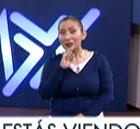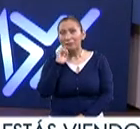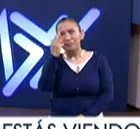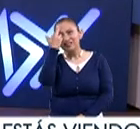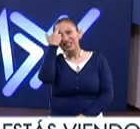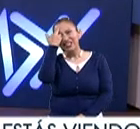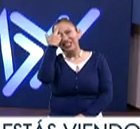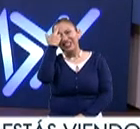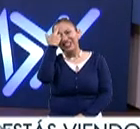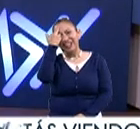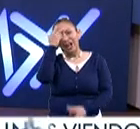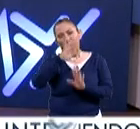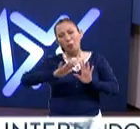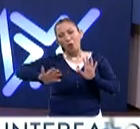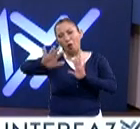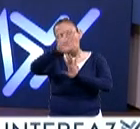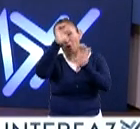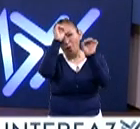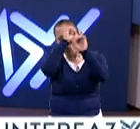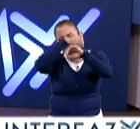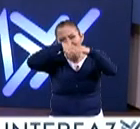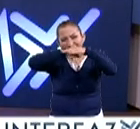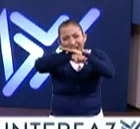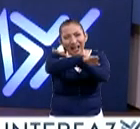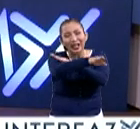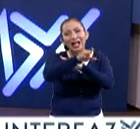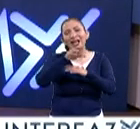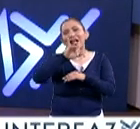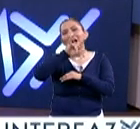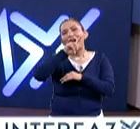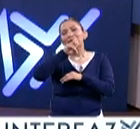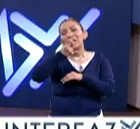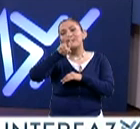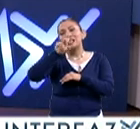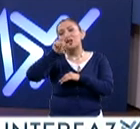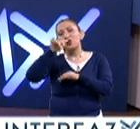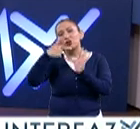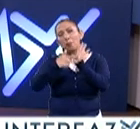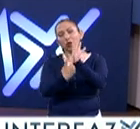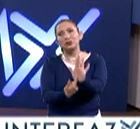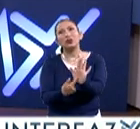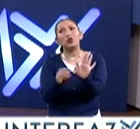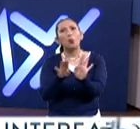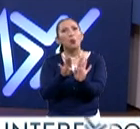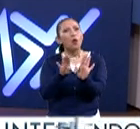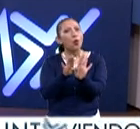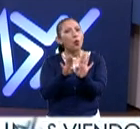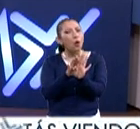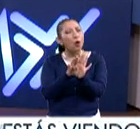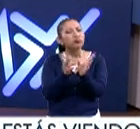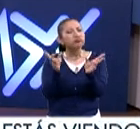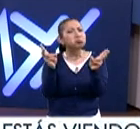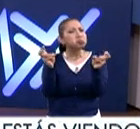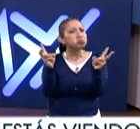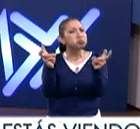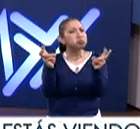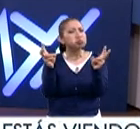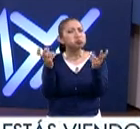inmediatamente a esa zona oscura, ¿no? De Javier Villaurrutia, siempre reflejándote esa